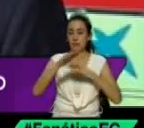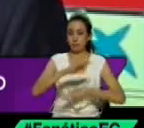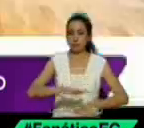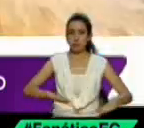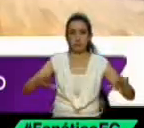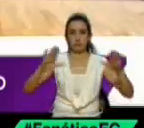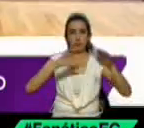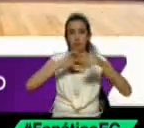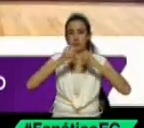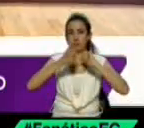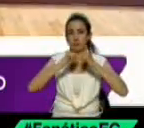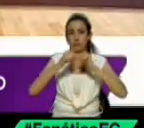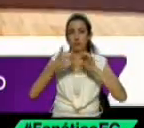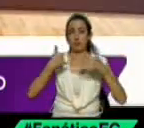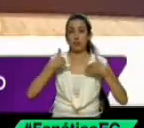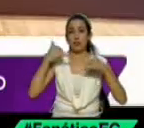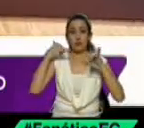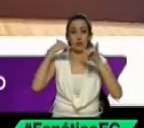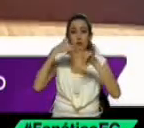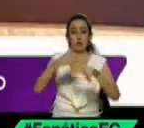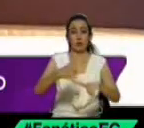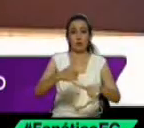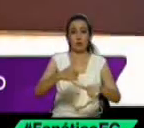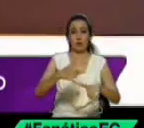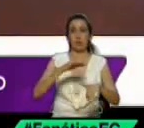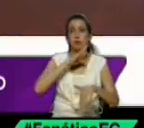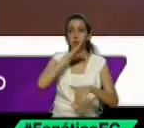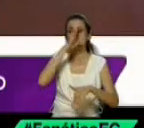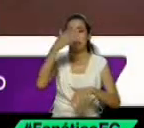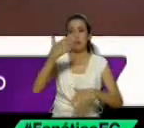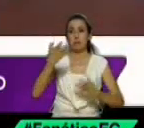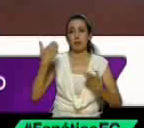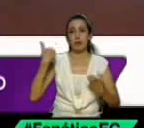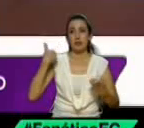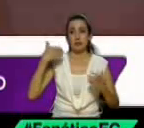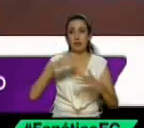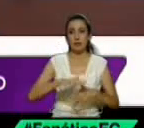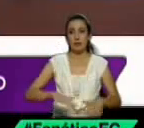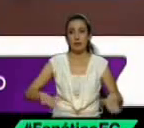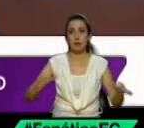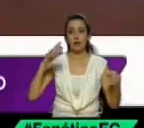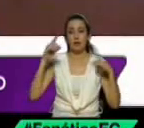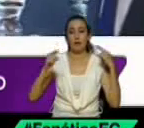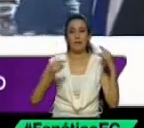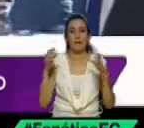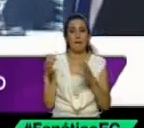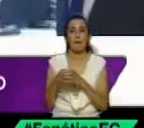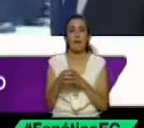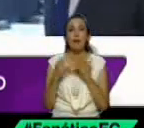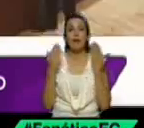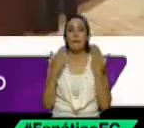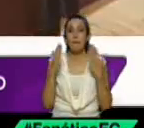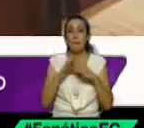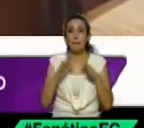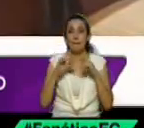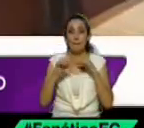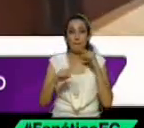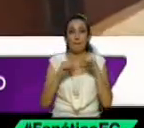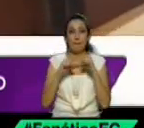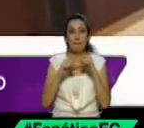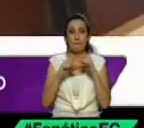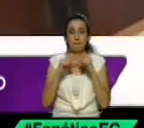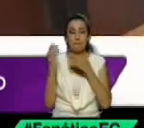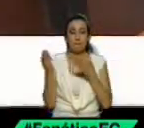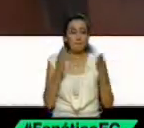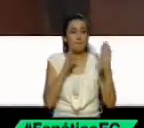esta temporada. Vengo a un club donde siempre he querido estar y yo creo que nunca me he besado un escudo. Yo creo que hoy sí, porque siento que llego